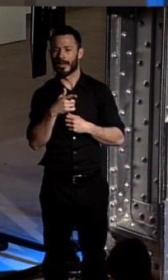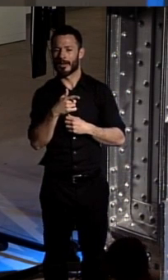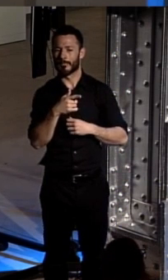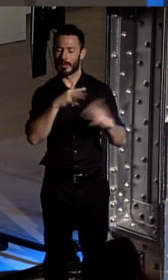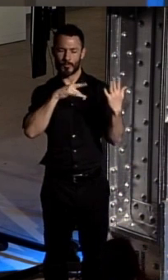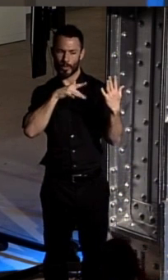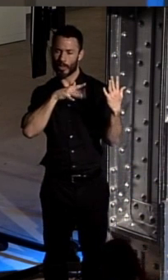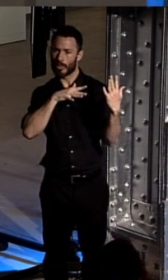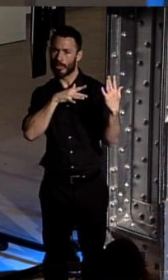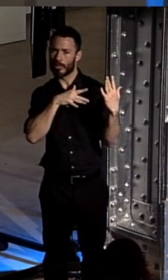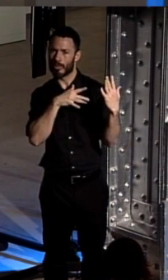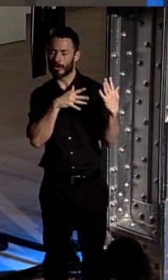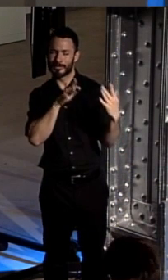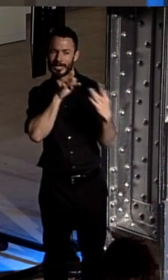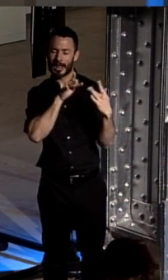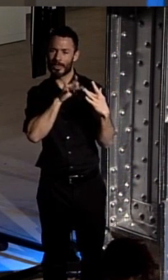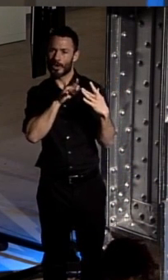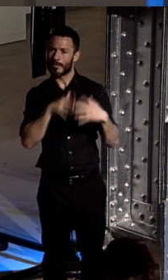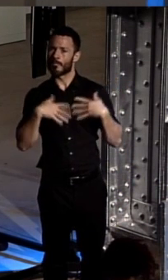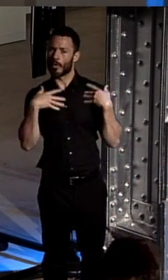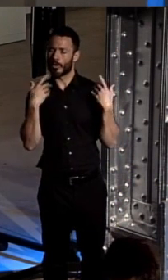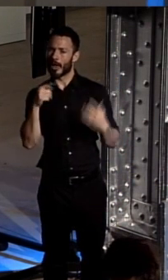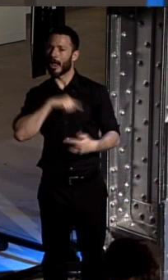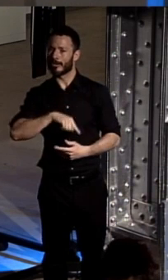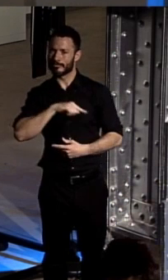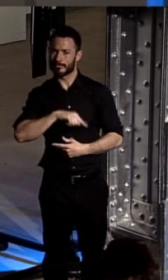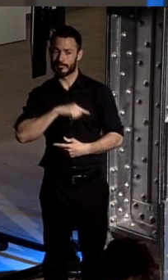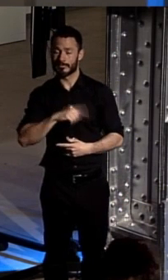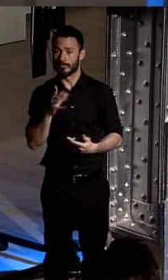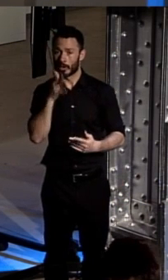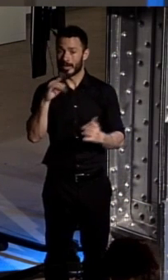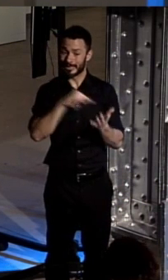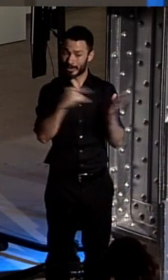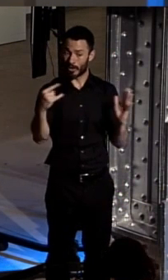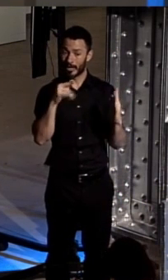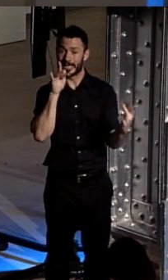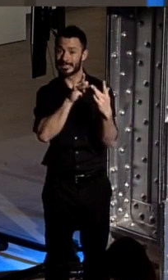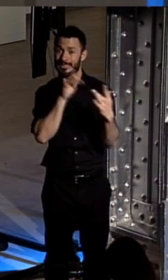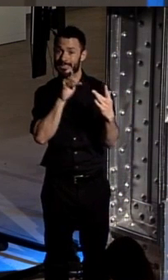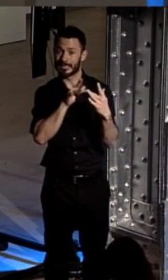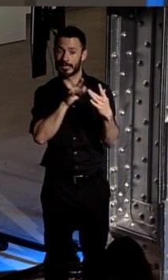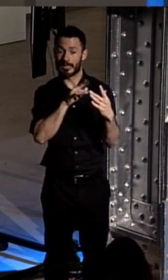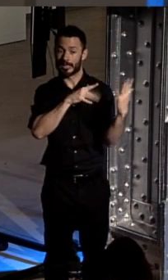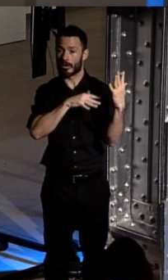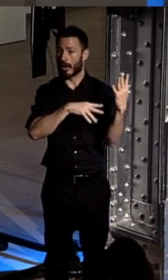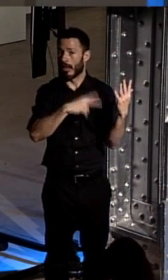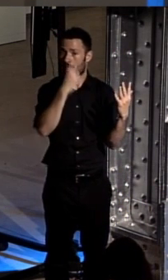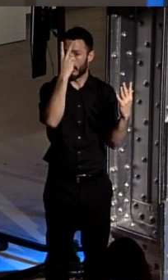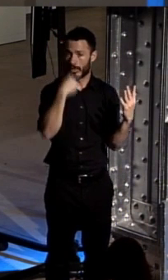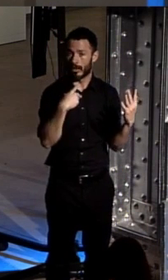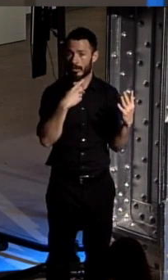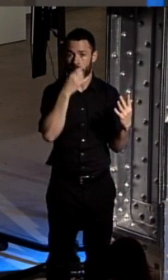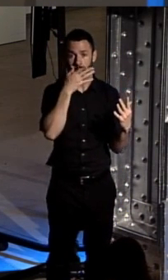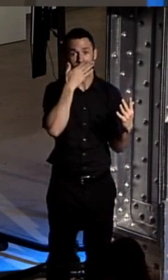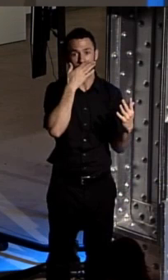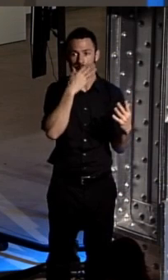el ordenador. La clave es que hasta ahora esta tecnología con la que hemos estado interaccionando ha sido ciega y muda, por favor si pueden